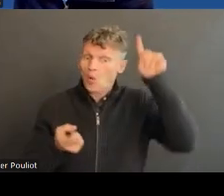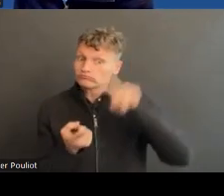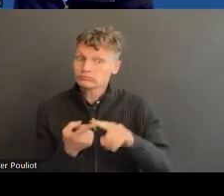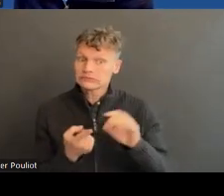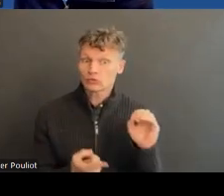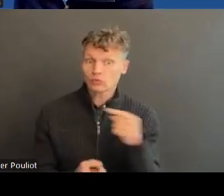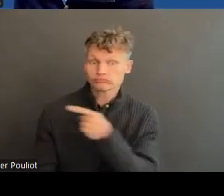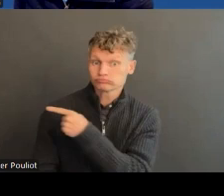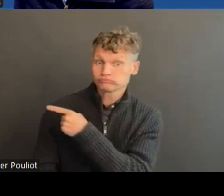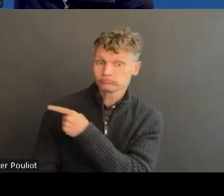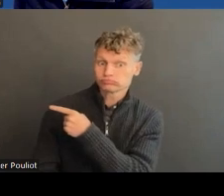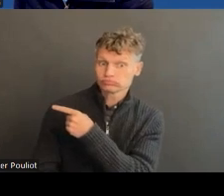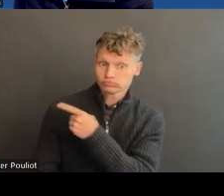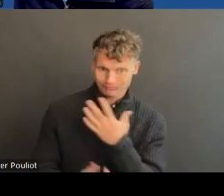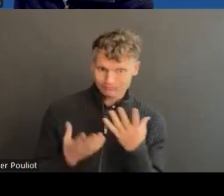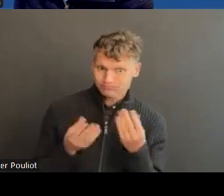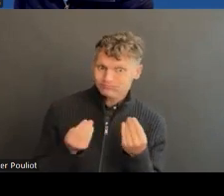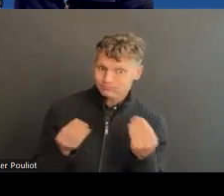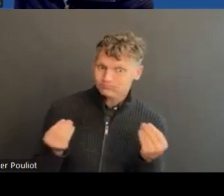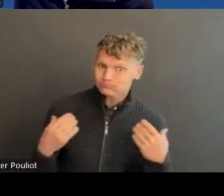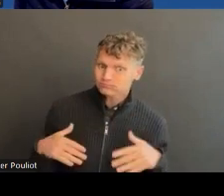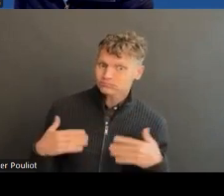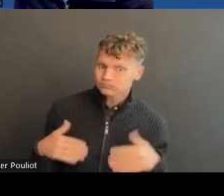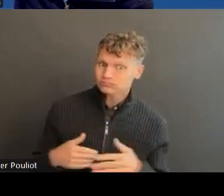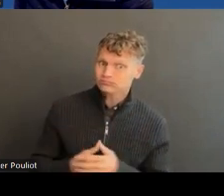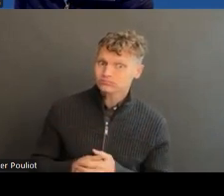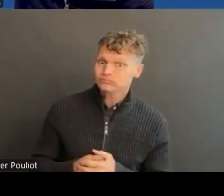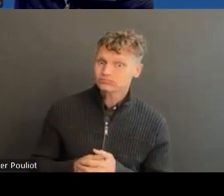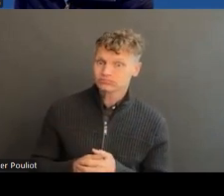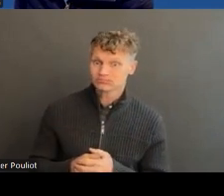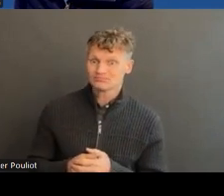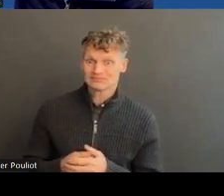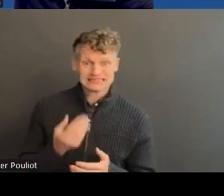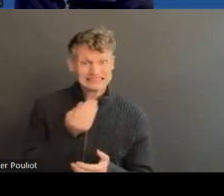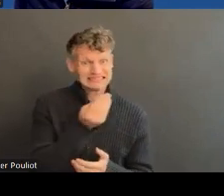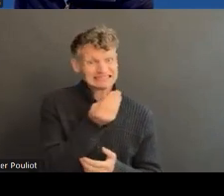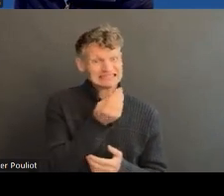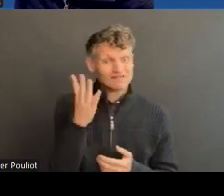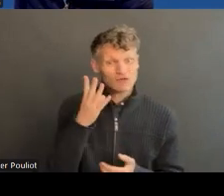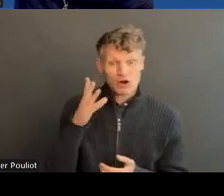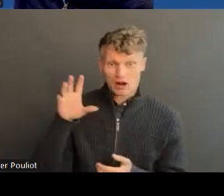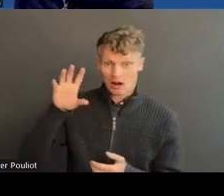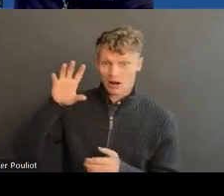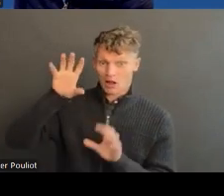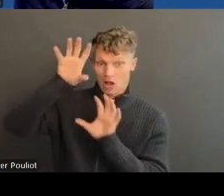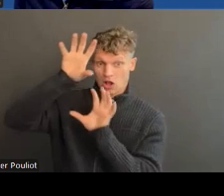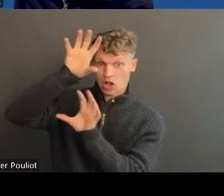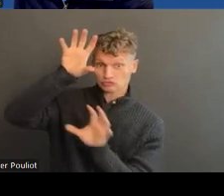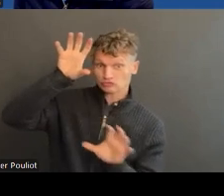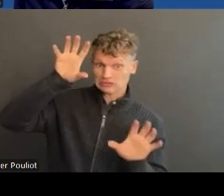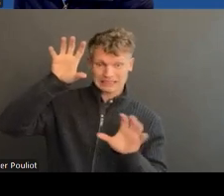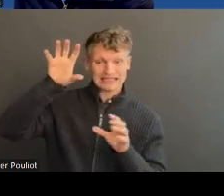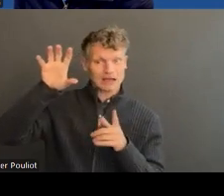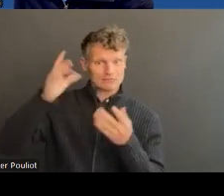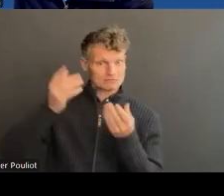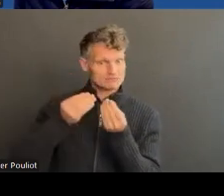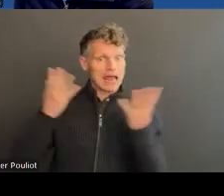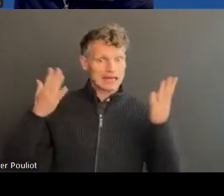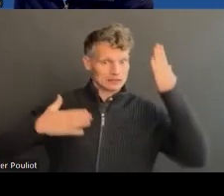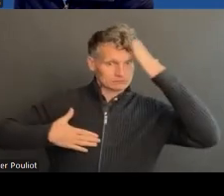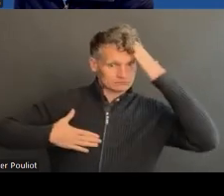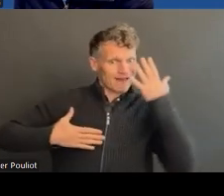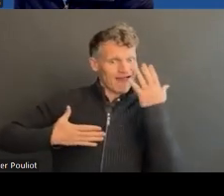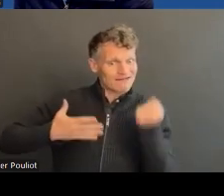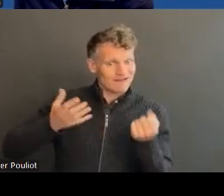que hay muchos padecimientos que están todavía afectando a las poblaciones aquí en varios países dentro de la región.